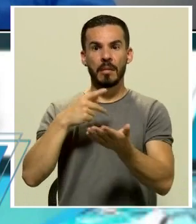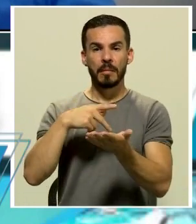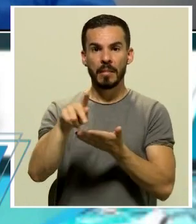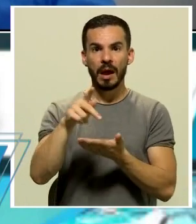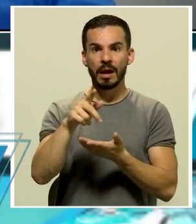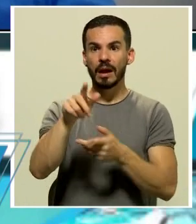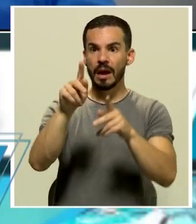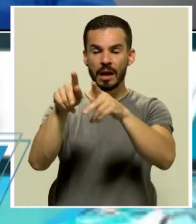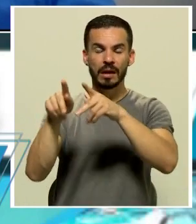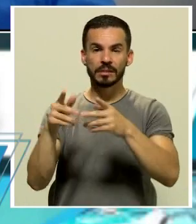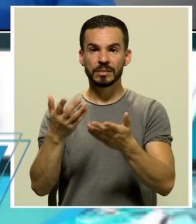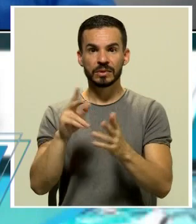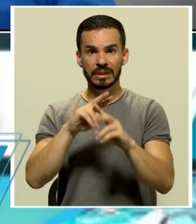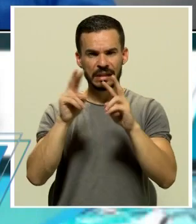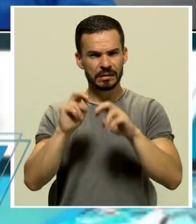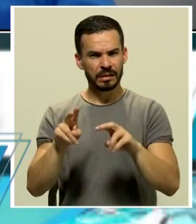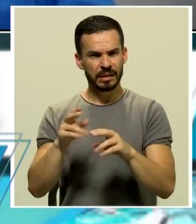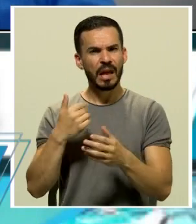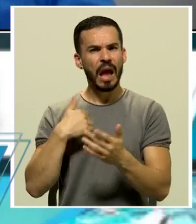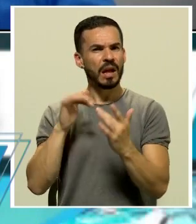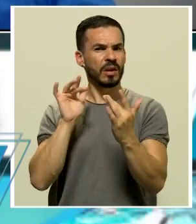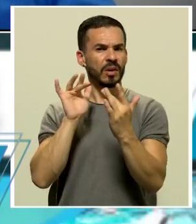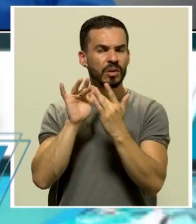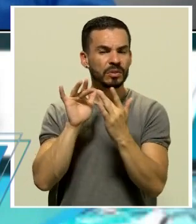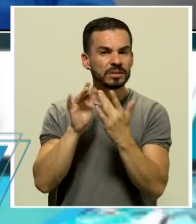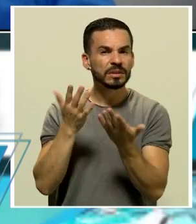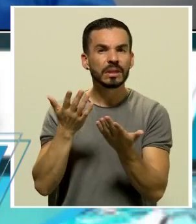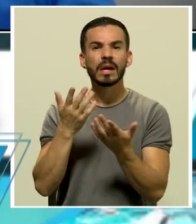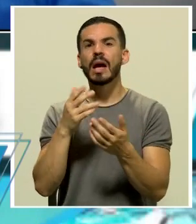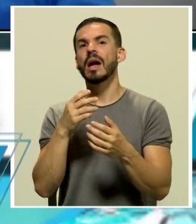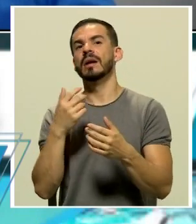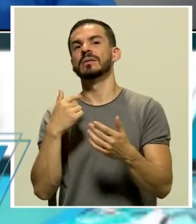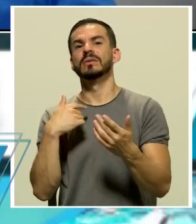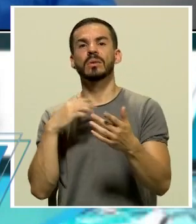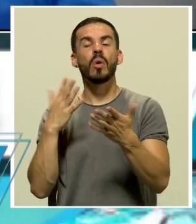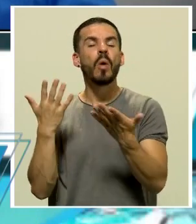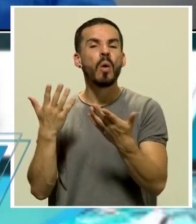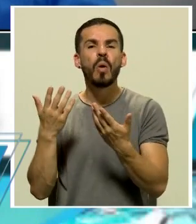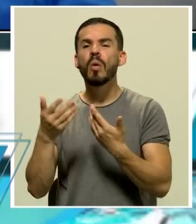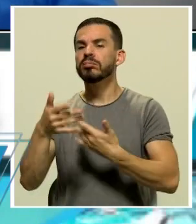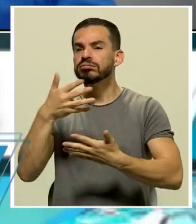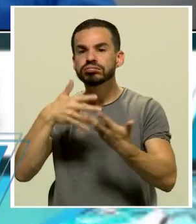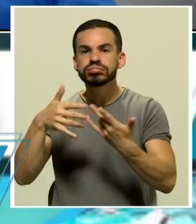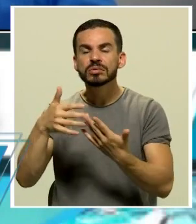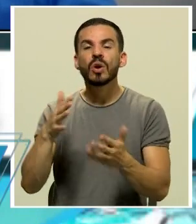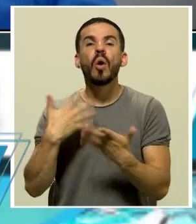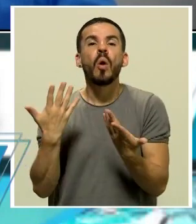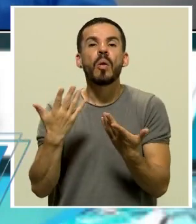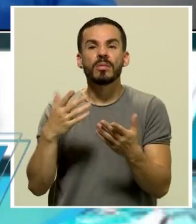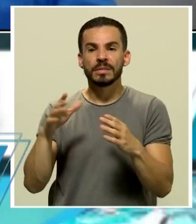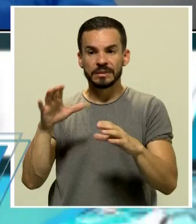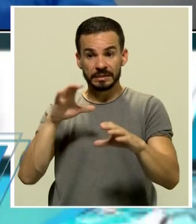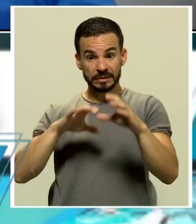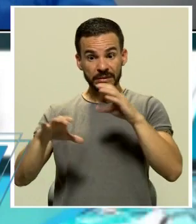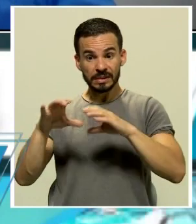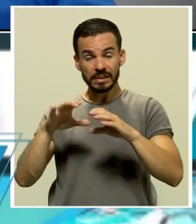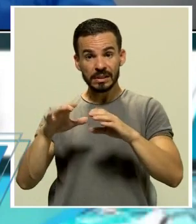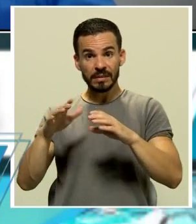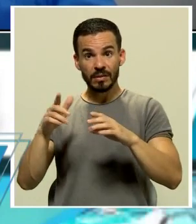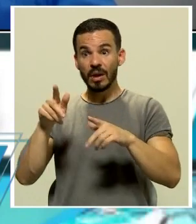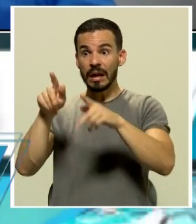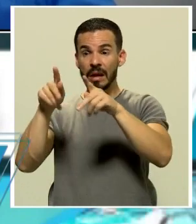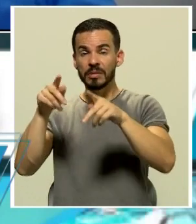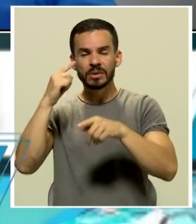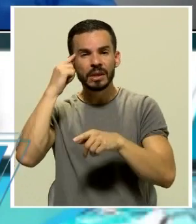la gente? ¿Ha habido algún tipo de contacto, de conexión? ¿Cómo hacemos que los científicos, que la gente que